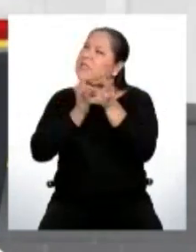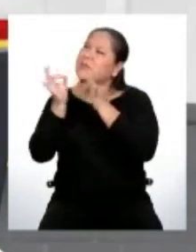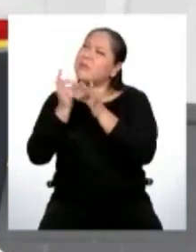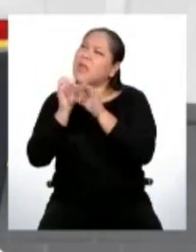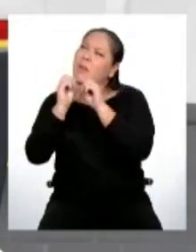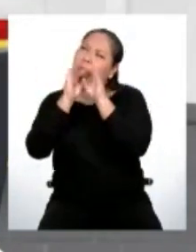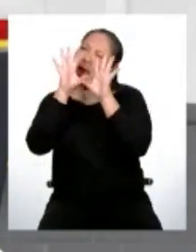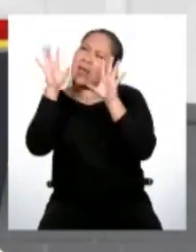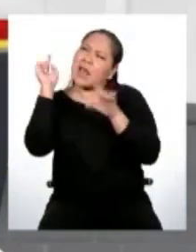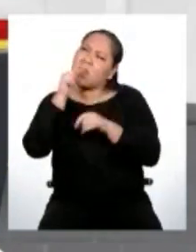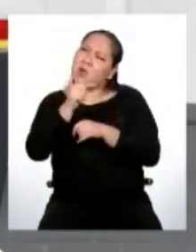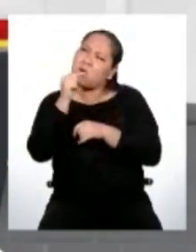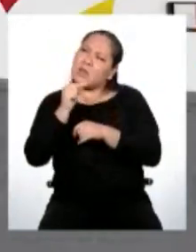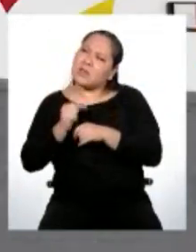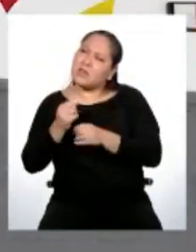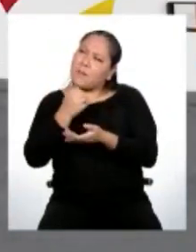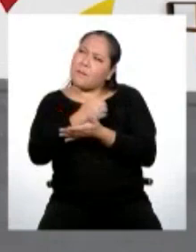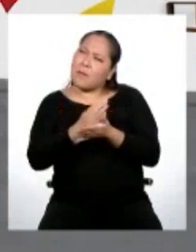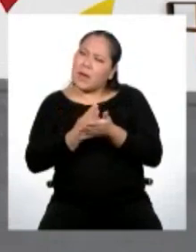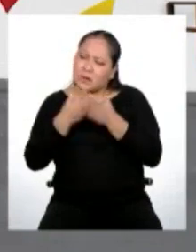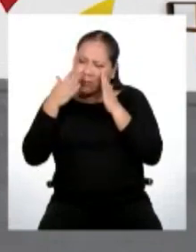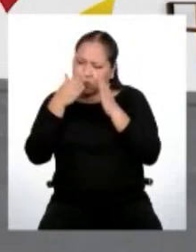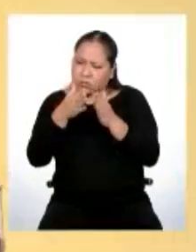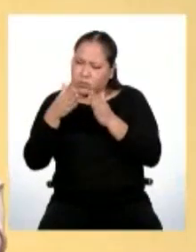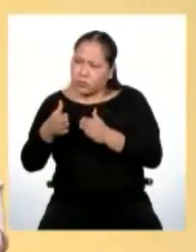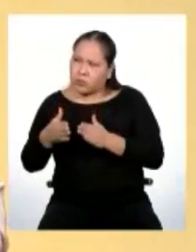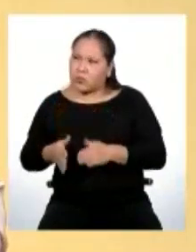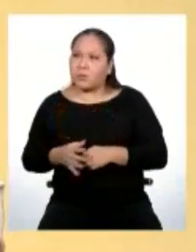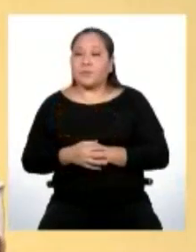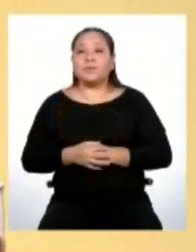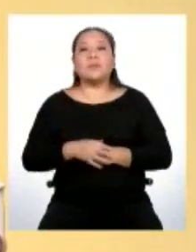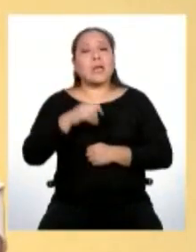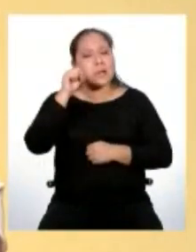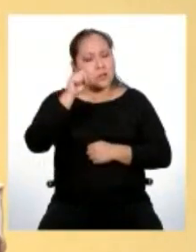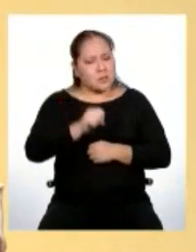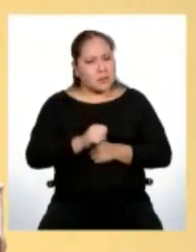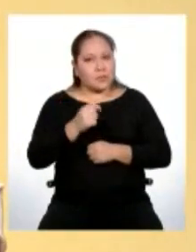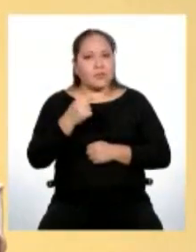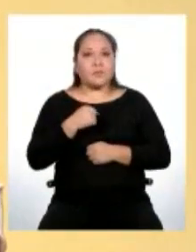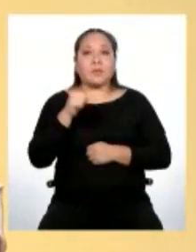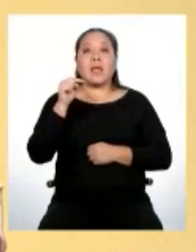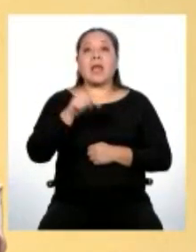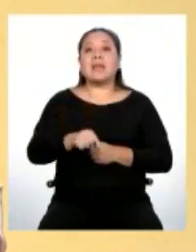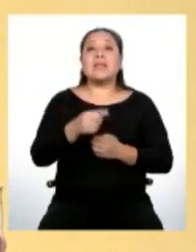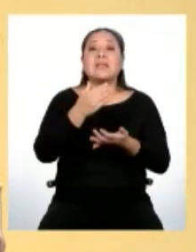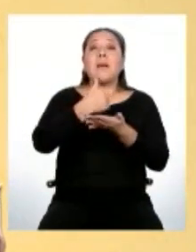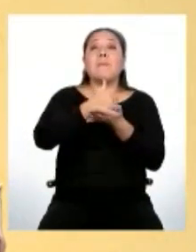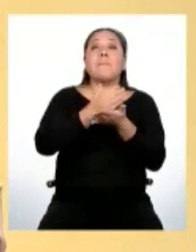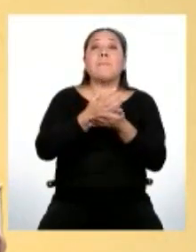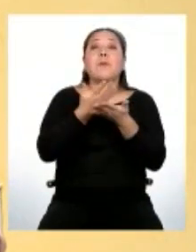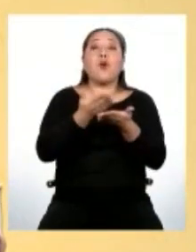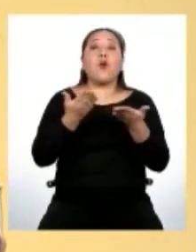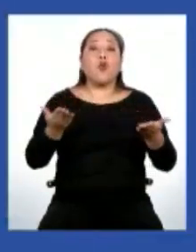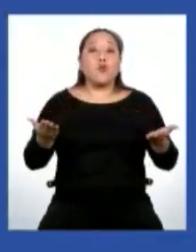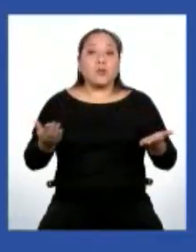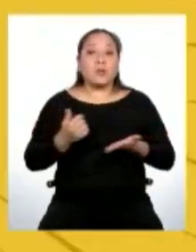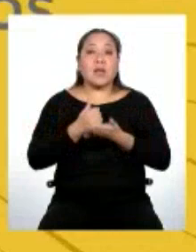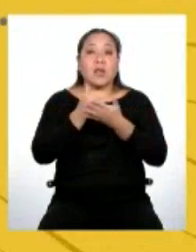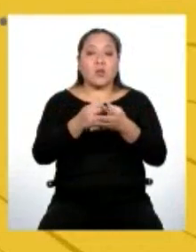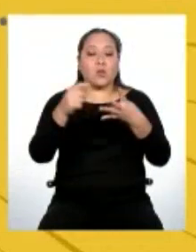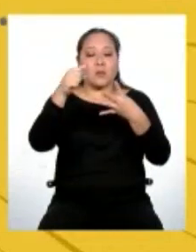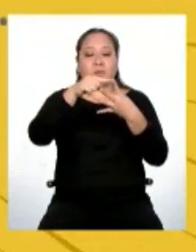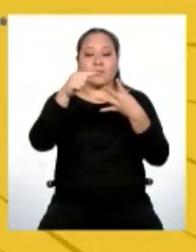un poco acerca de ellos, por favor, puntualmente? Claro, Rodrigo. Estos elementos podemos categorizarlos en